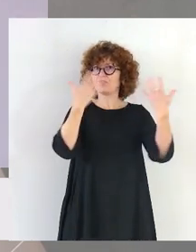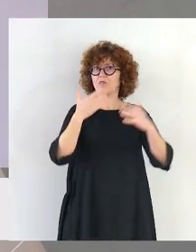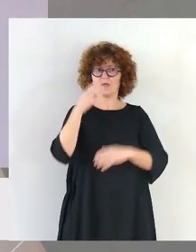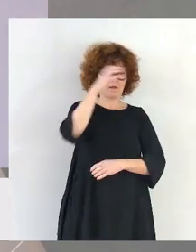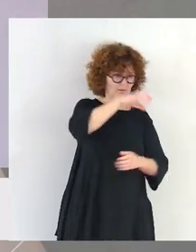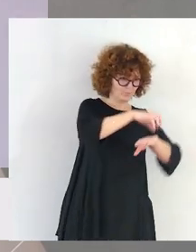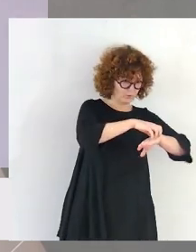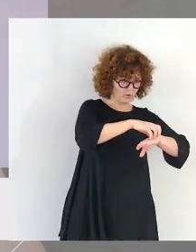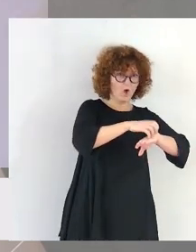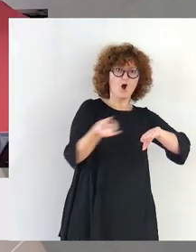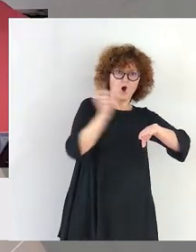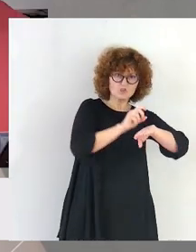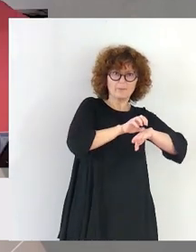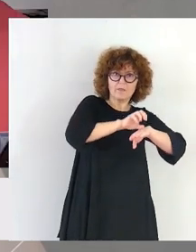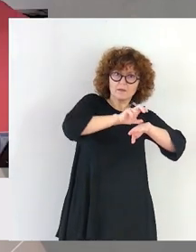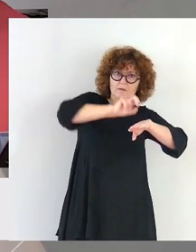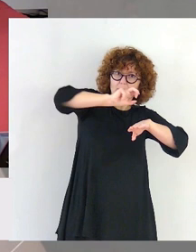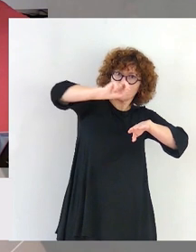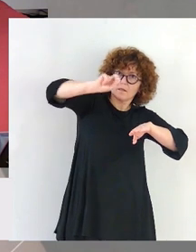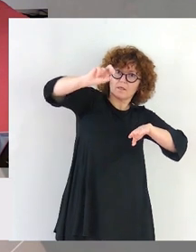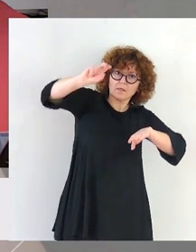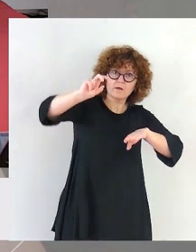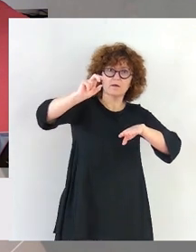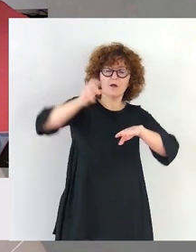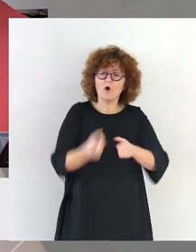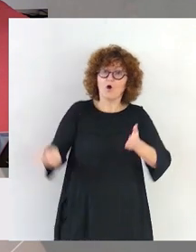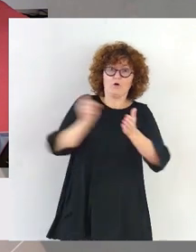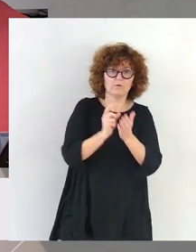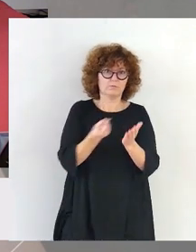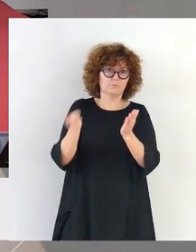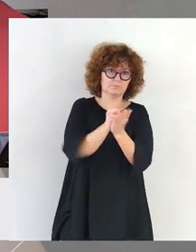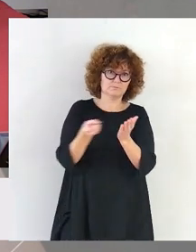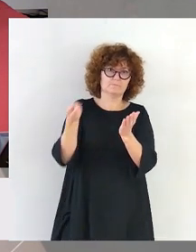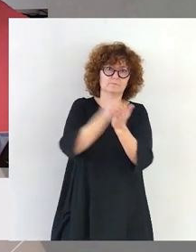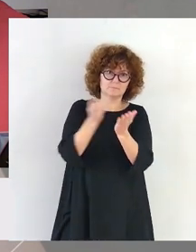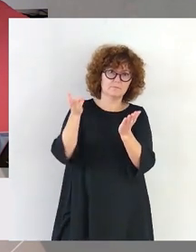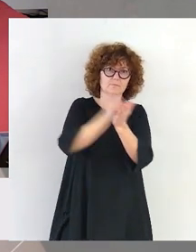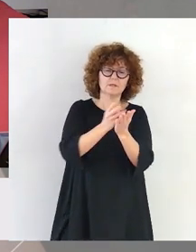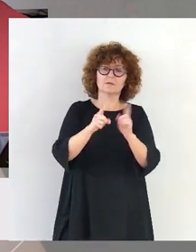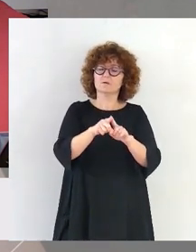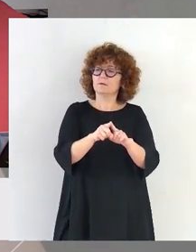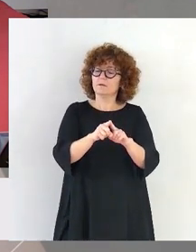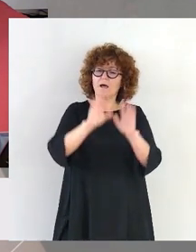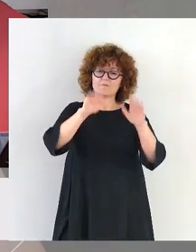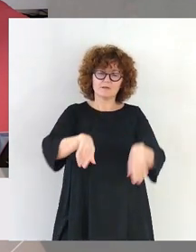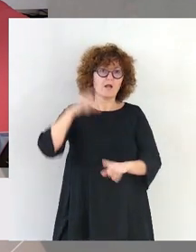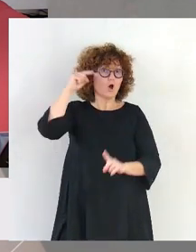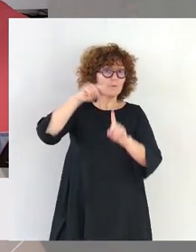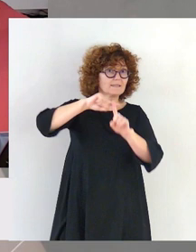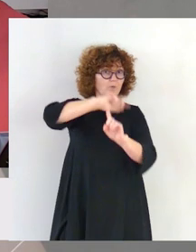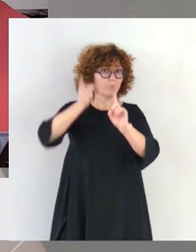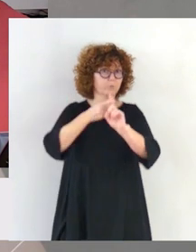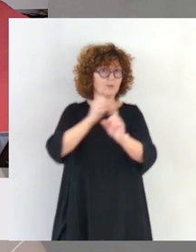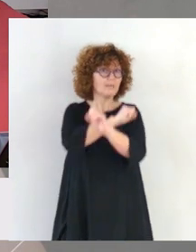irrelevancia o ese desgaste de hablar o de hacer una y otra vez las mismas cosas sin conseguir resultados